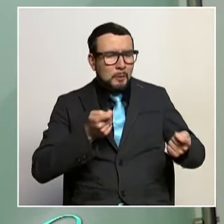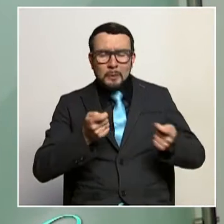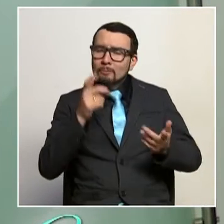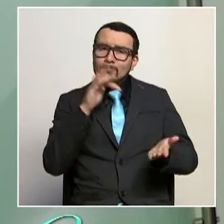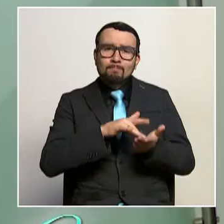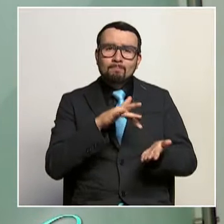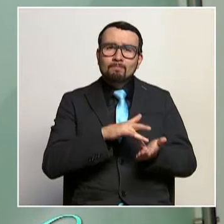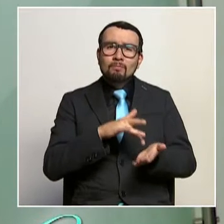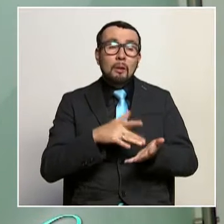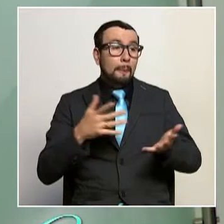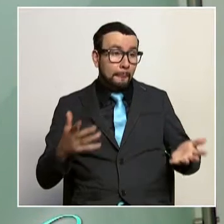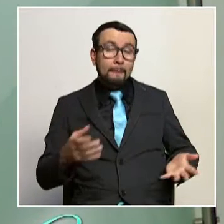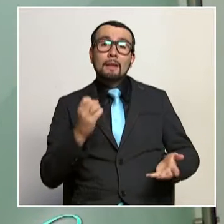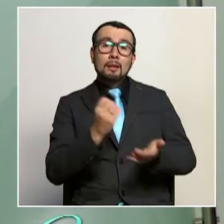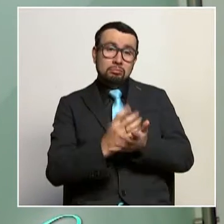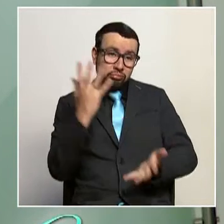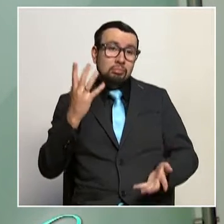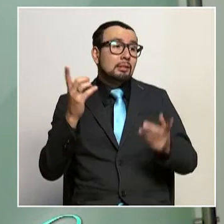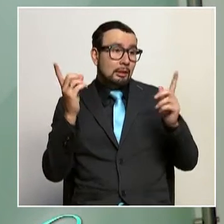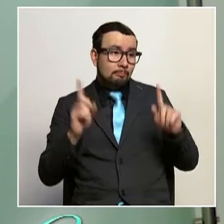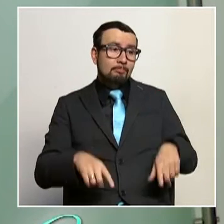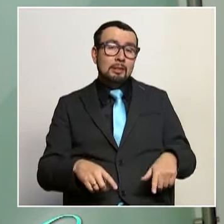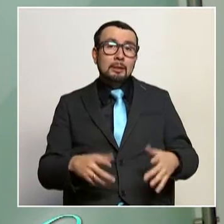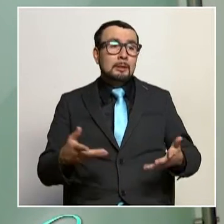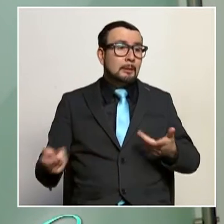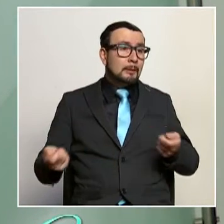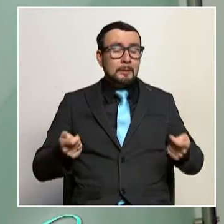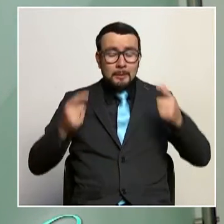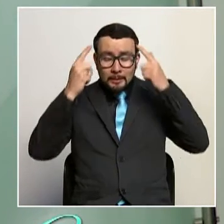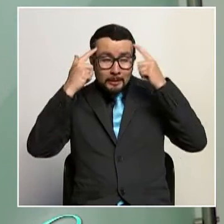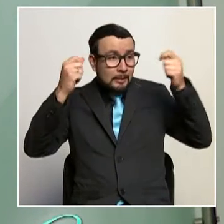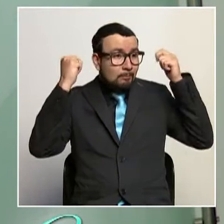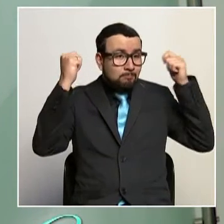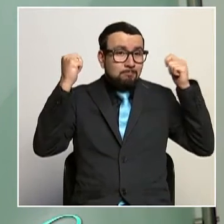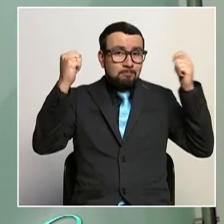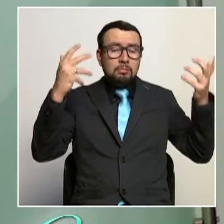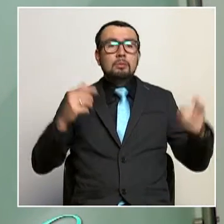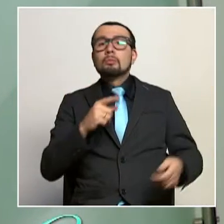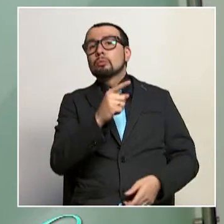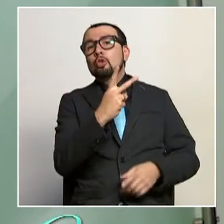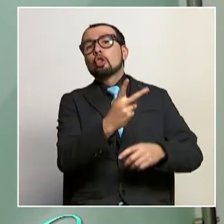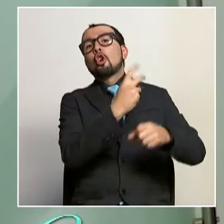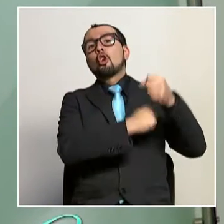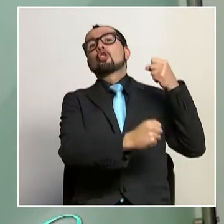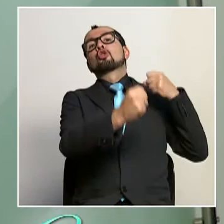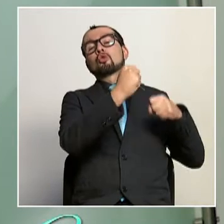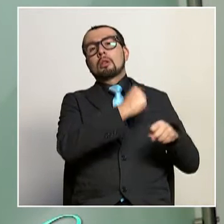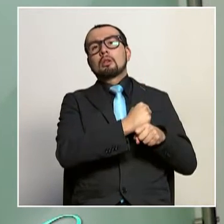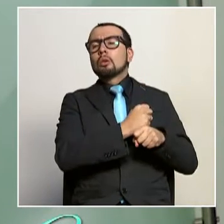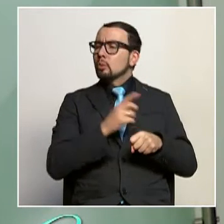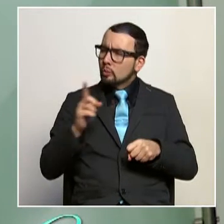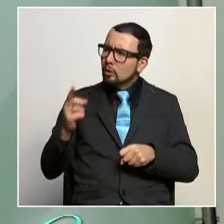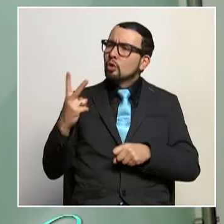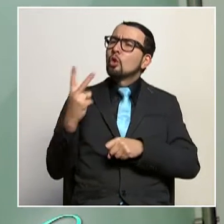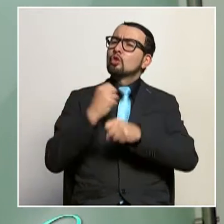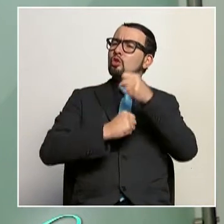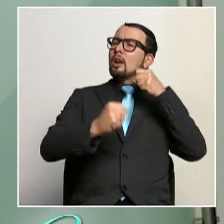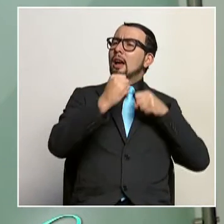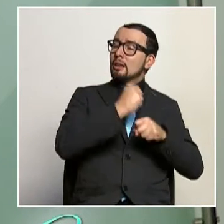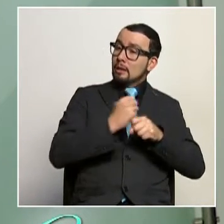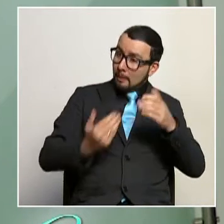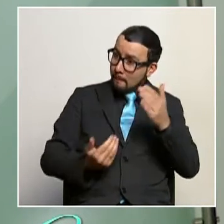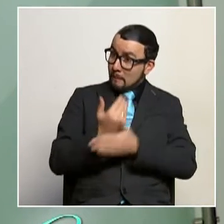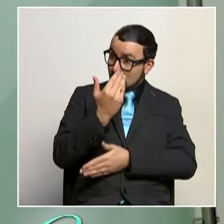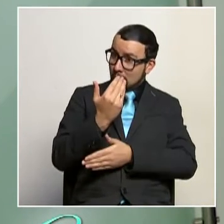y, por qué no decirlo, muy costoso. Entonces eso lo mantiene. 2 años. Y hace 2 años empezó el trastorno. Entonces mire usted cómo